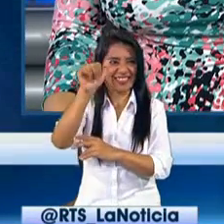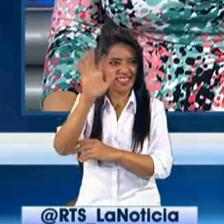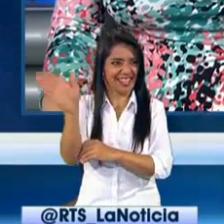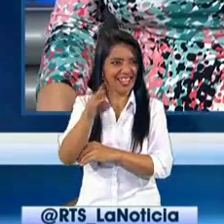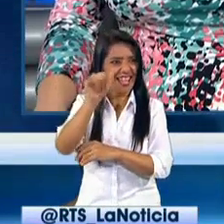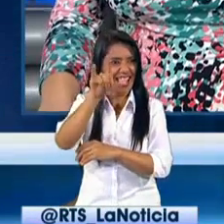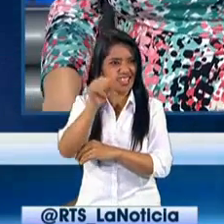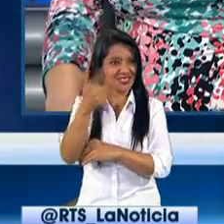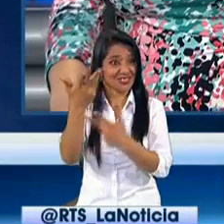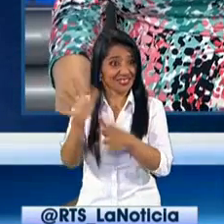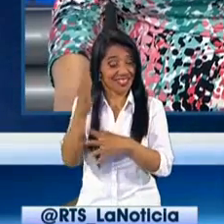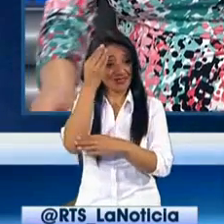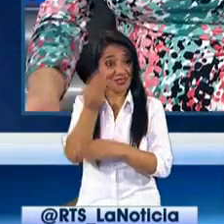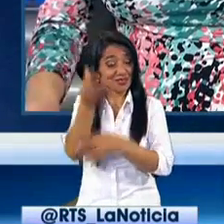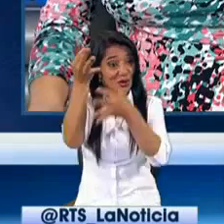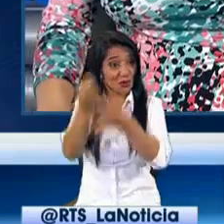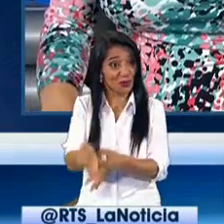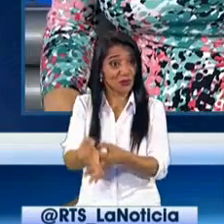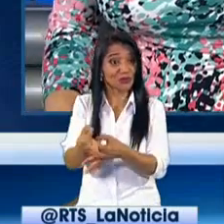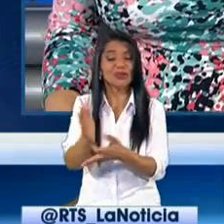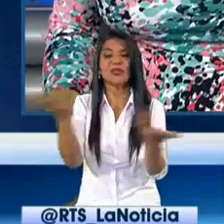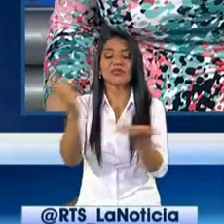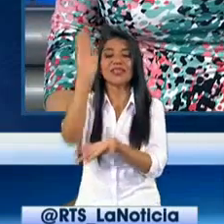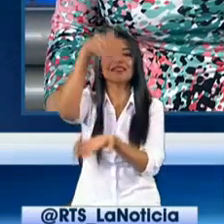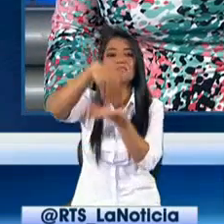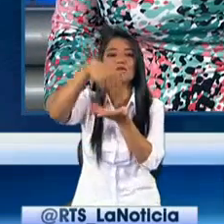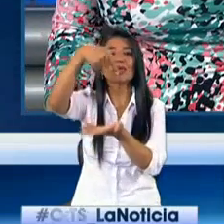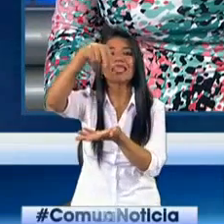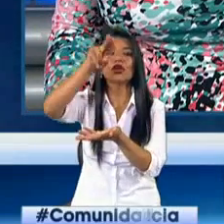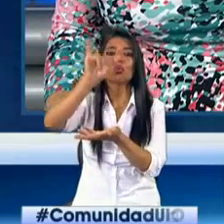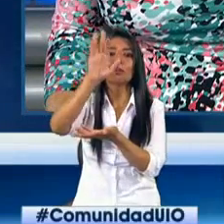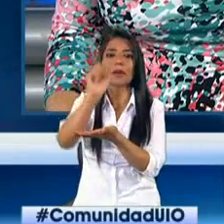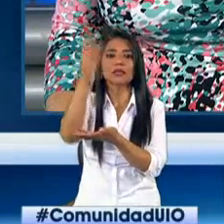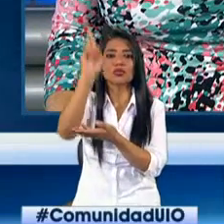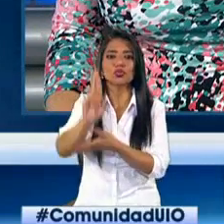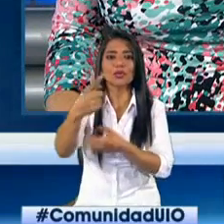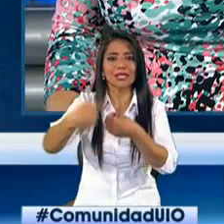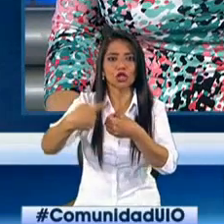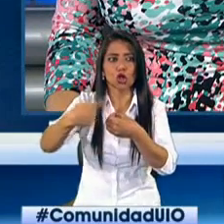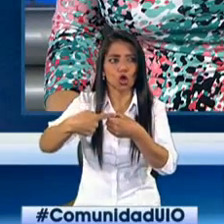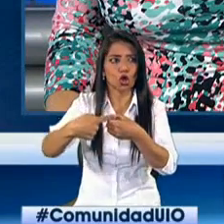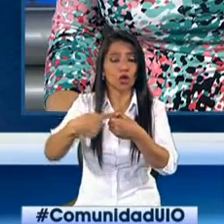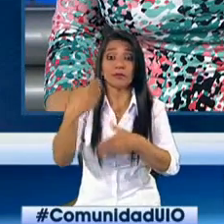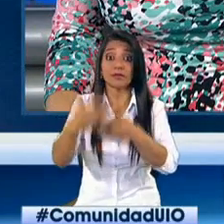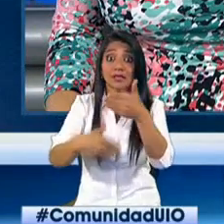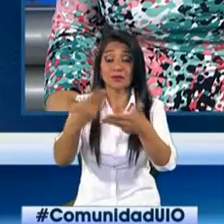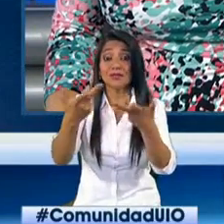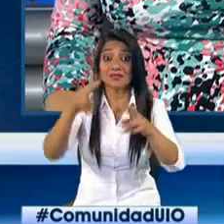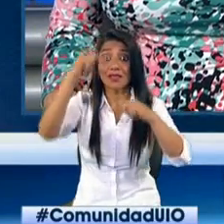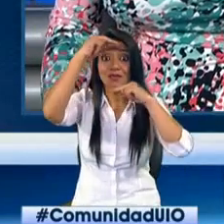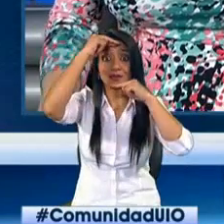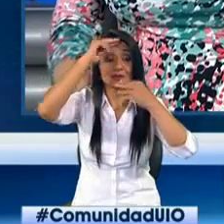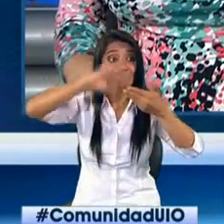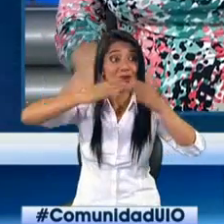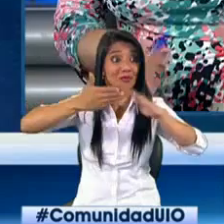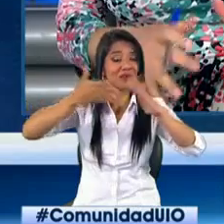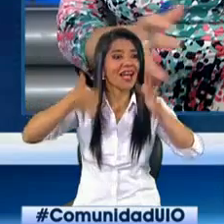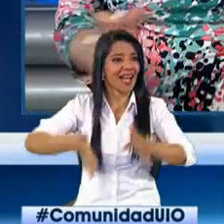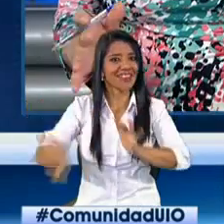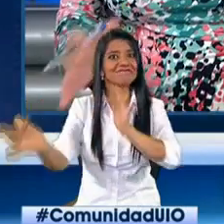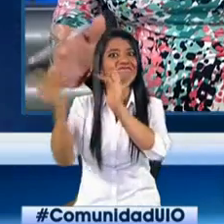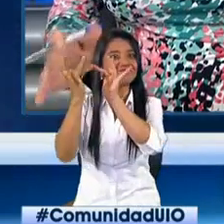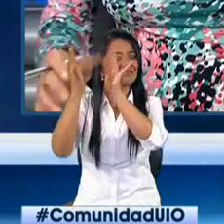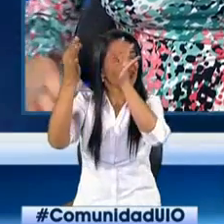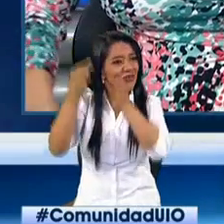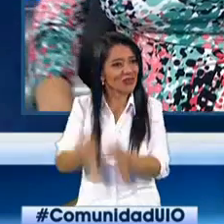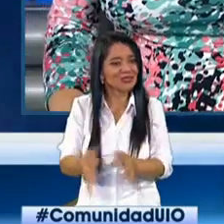para todos ustedes. Están en el centro de convenciones Quitumbe, esto es al sur de la capital, porque más adelante en nuestro noticiero de la comunidad vamos a tener un